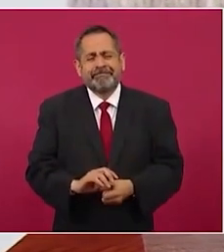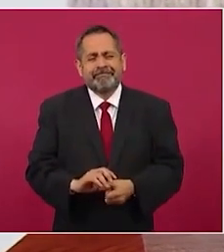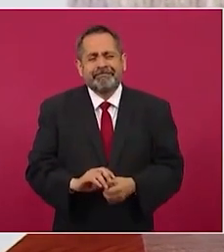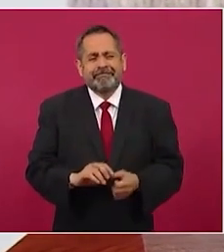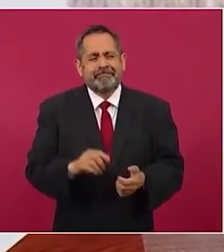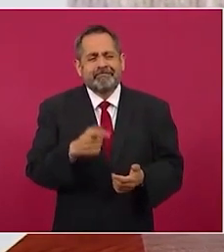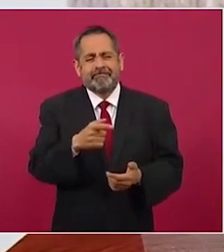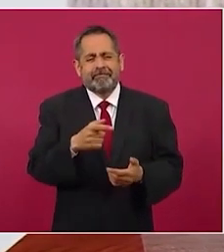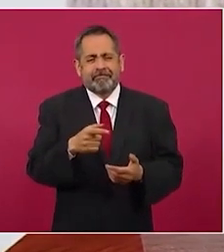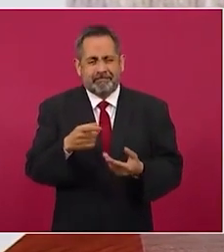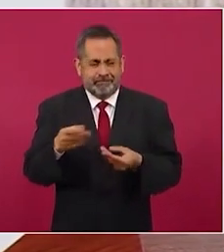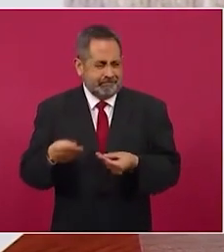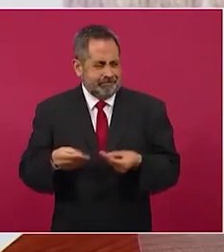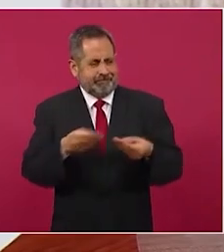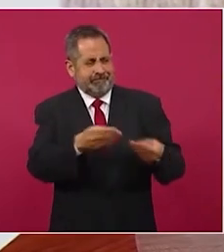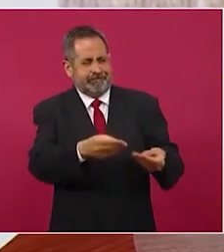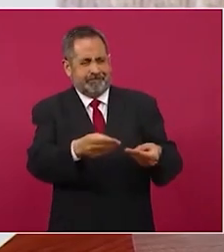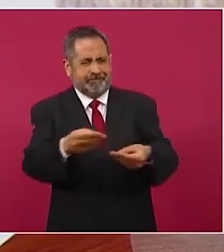esos que se usan